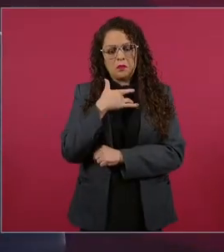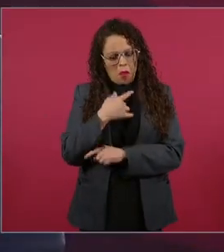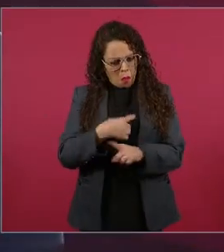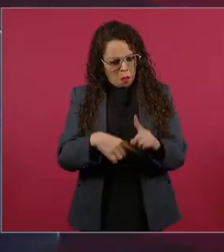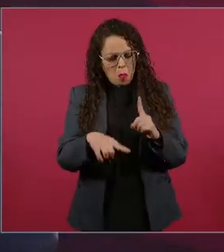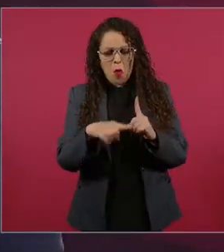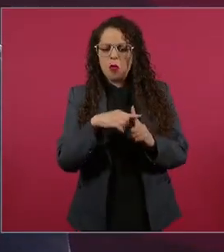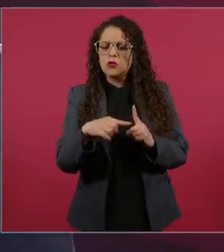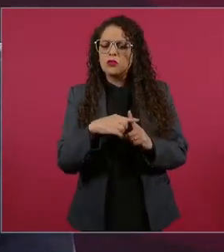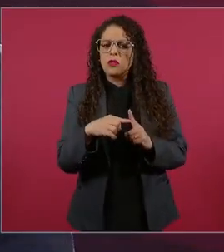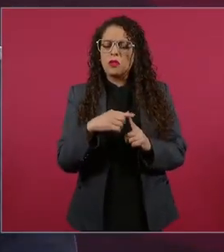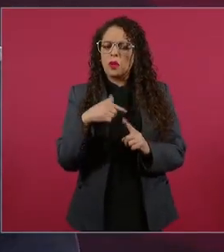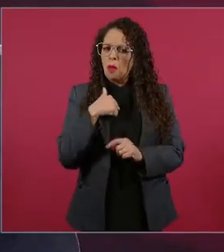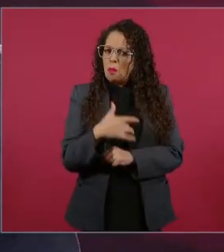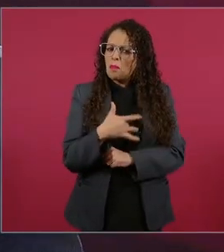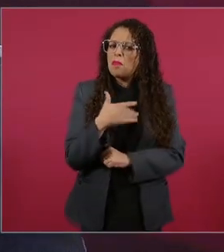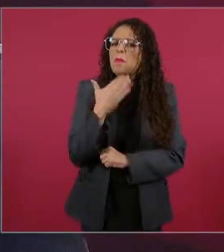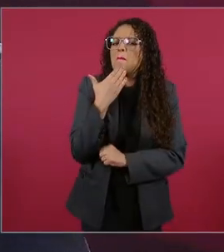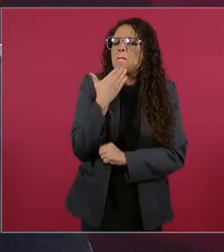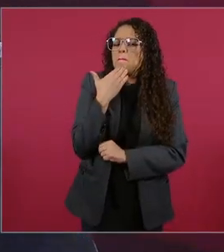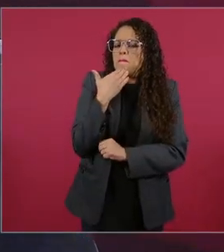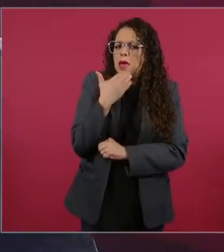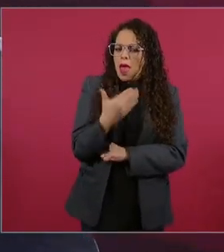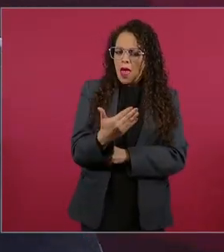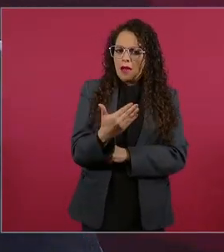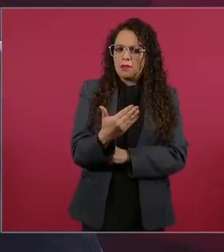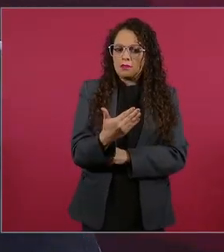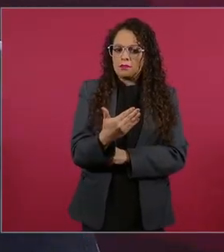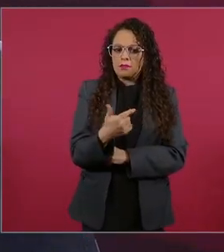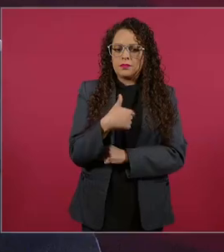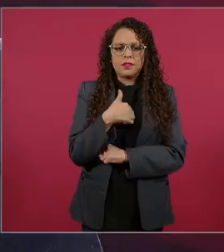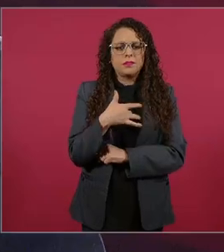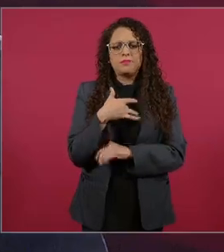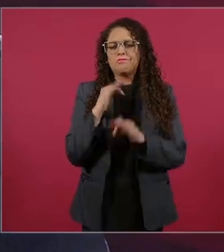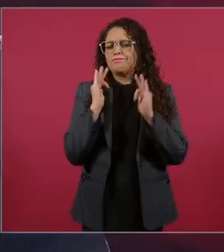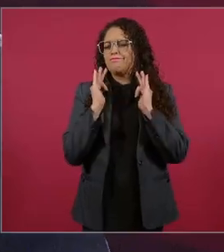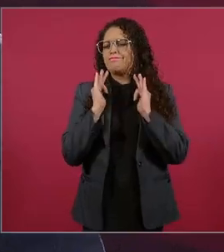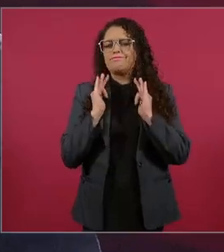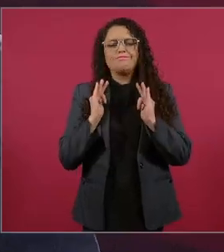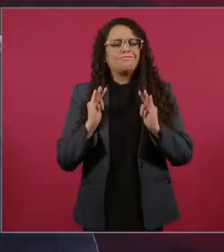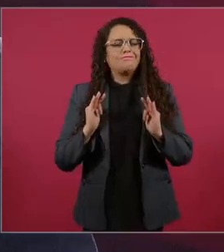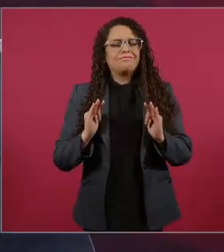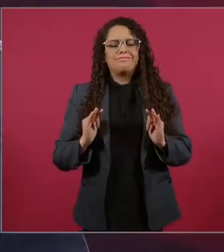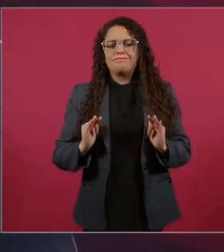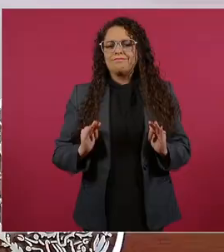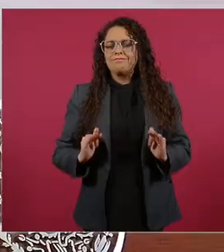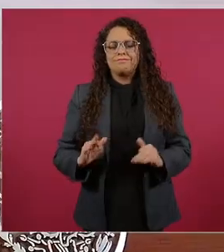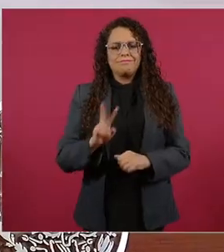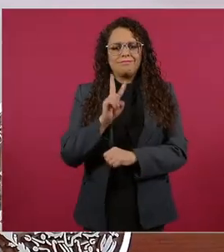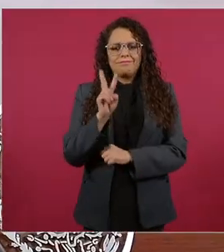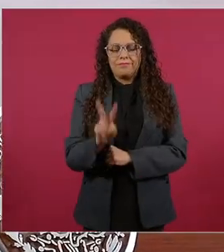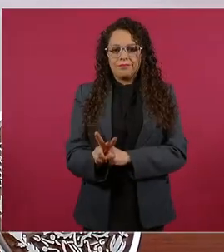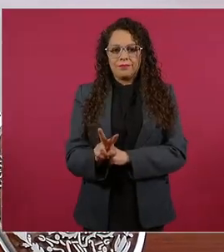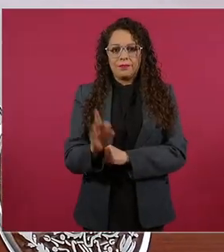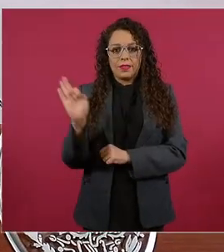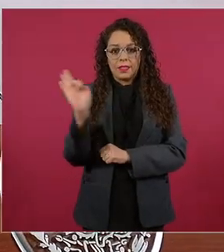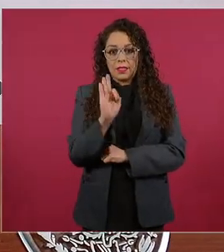Por eso voy a estar tranquilo, porque no podría yo